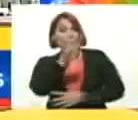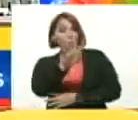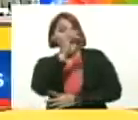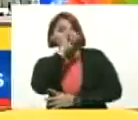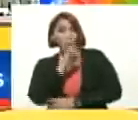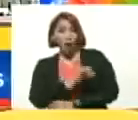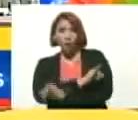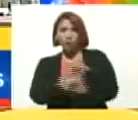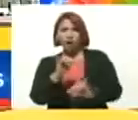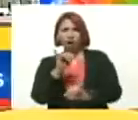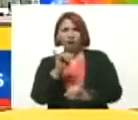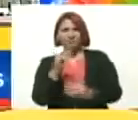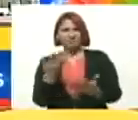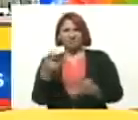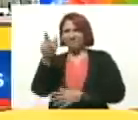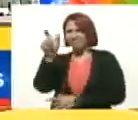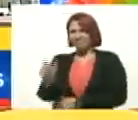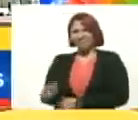era Trump.